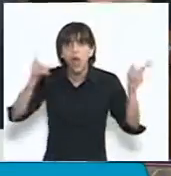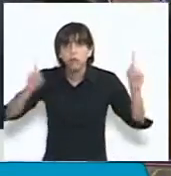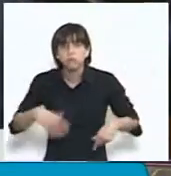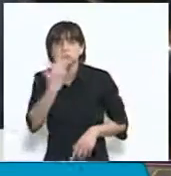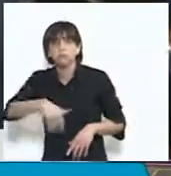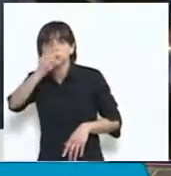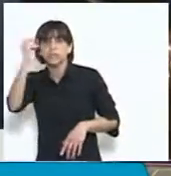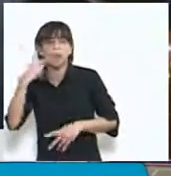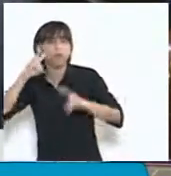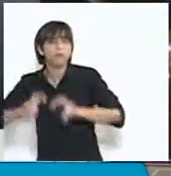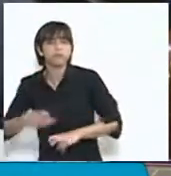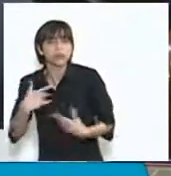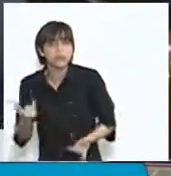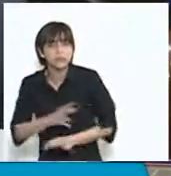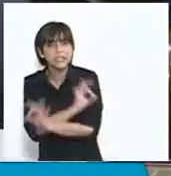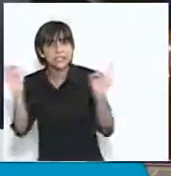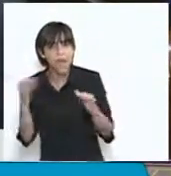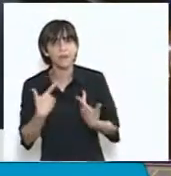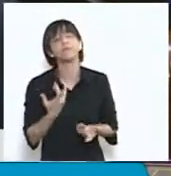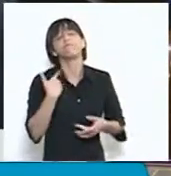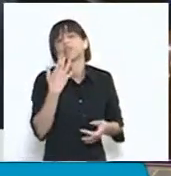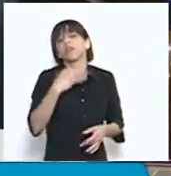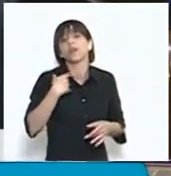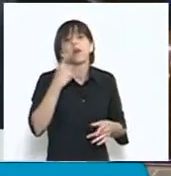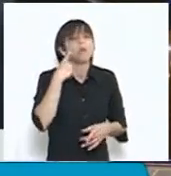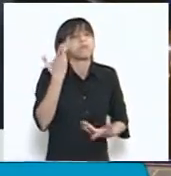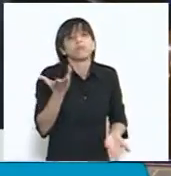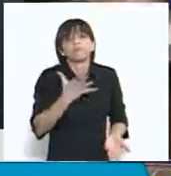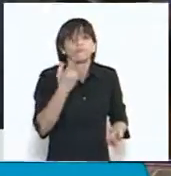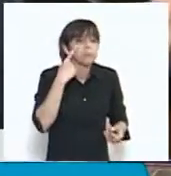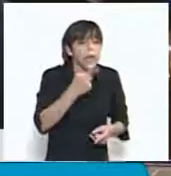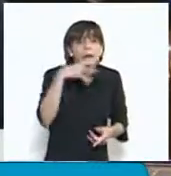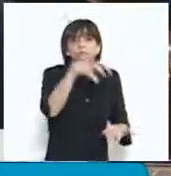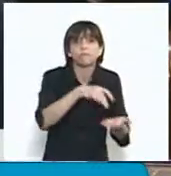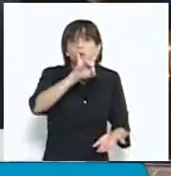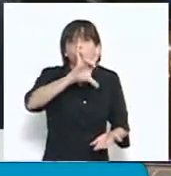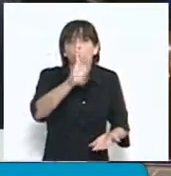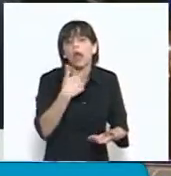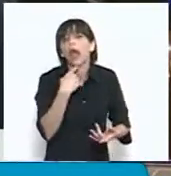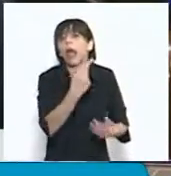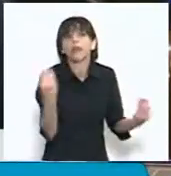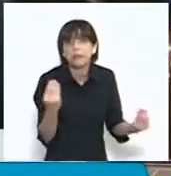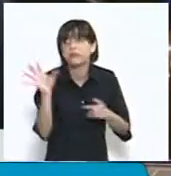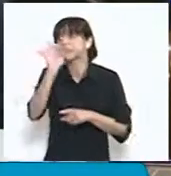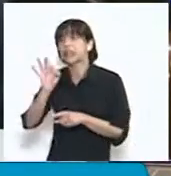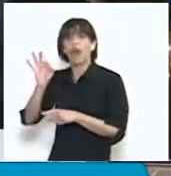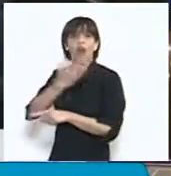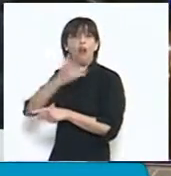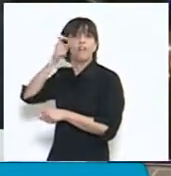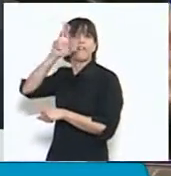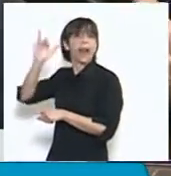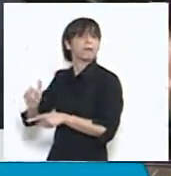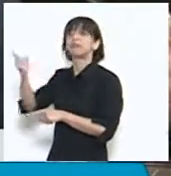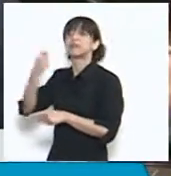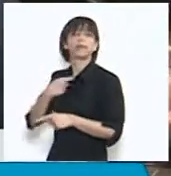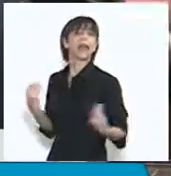los informes de la UCA y la lengua de Aníbal Fernández, y no sobre estadística que el Estado debe darle